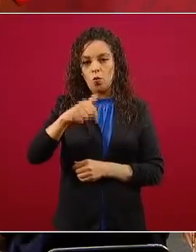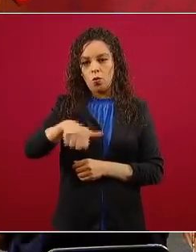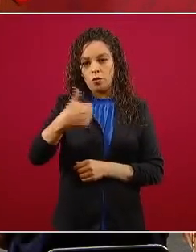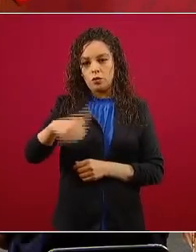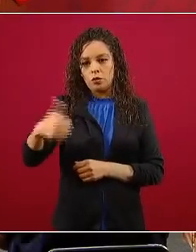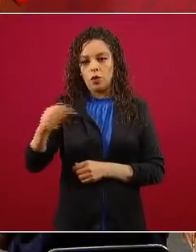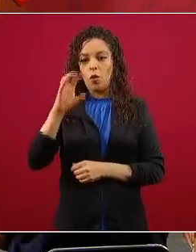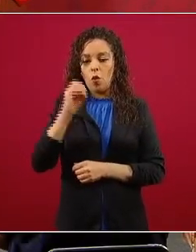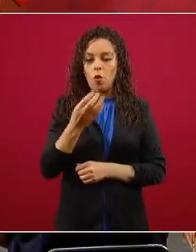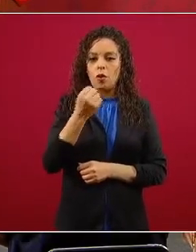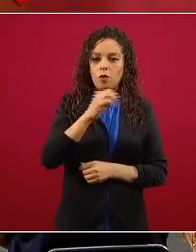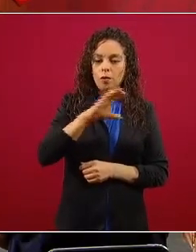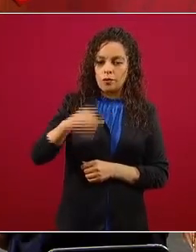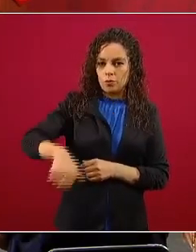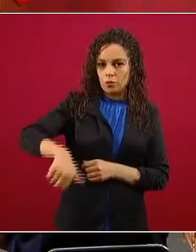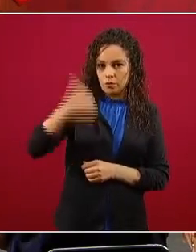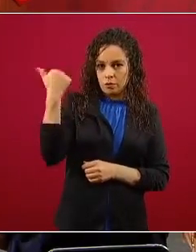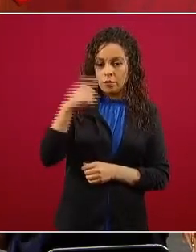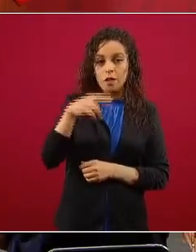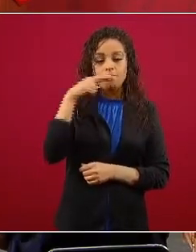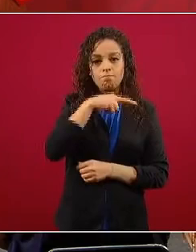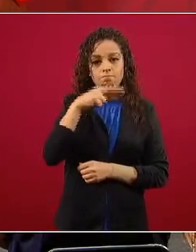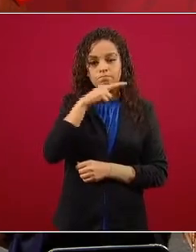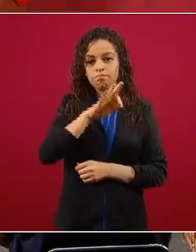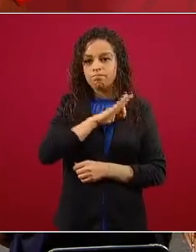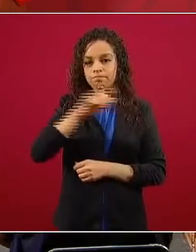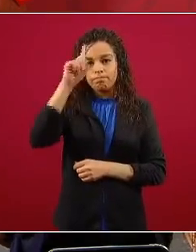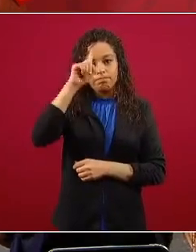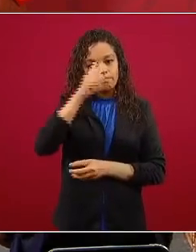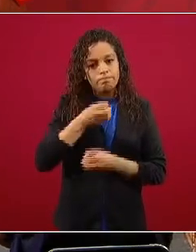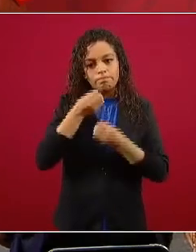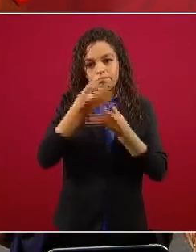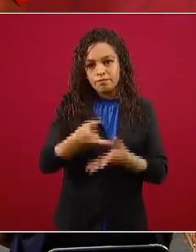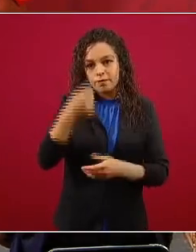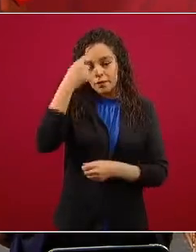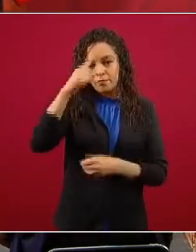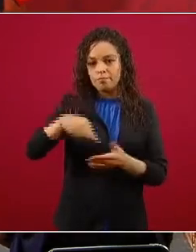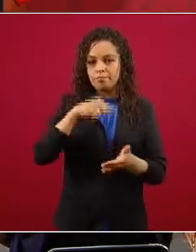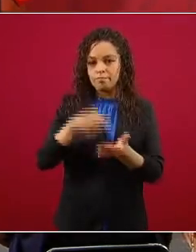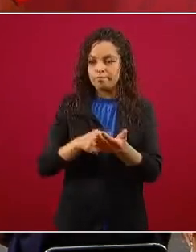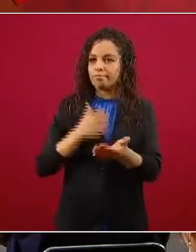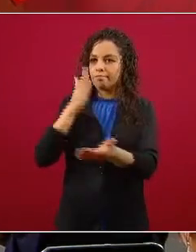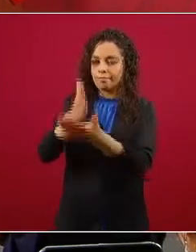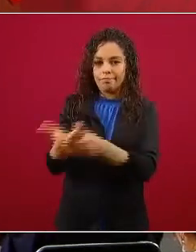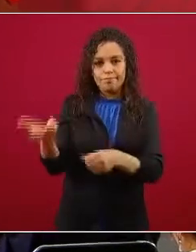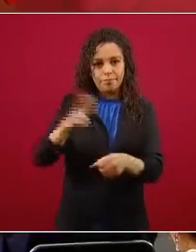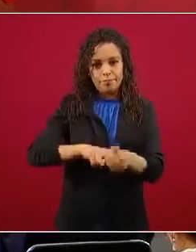una pronta asesoría y referencia a las unidades clínicas. Presidente.